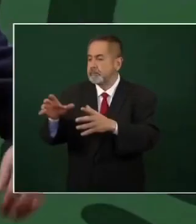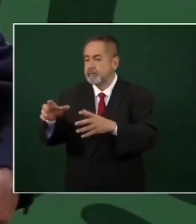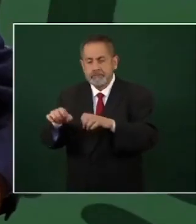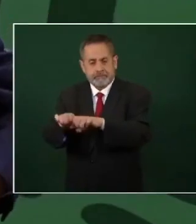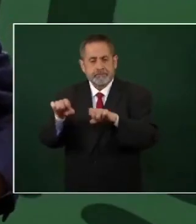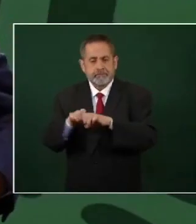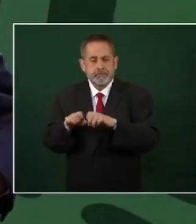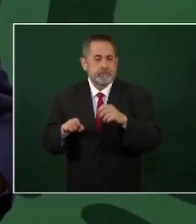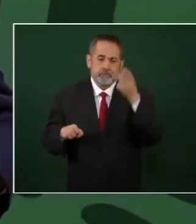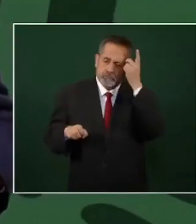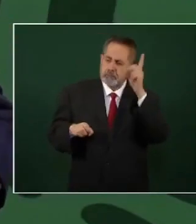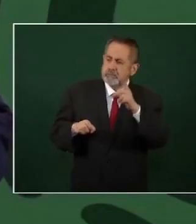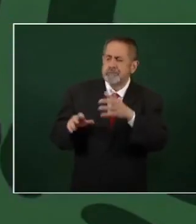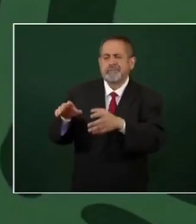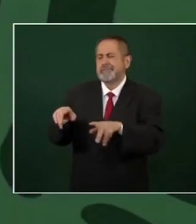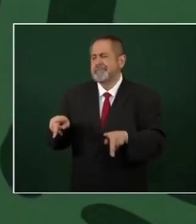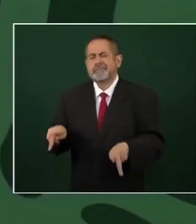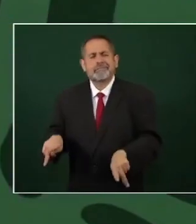franquicia